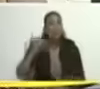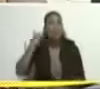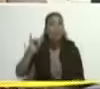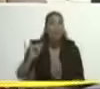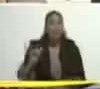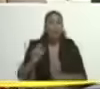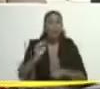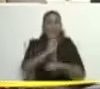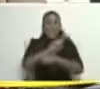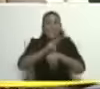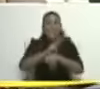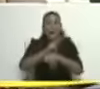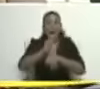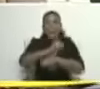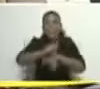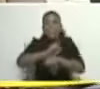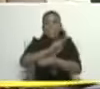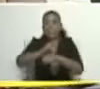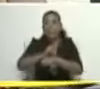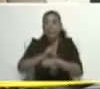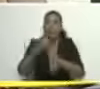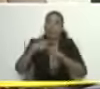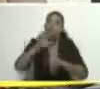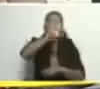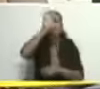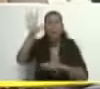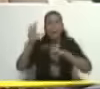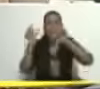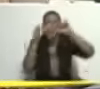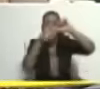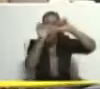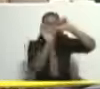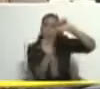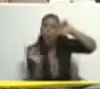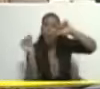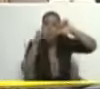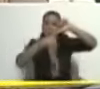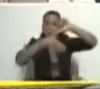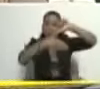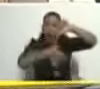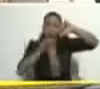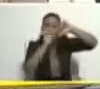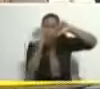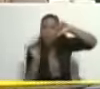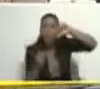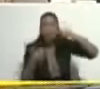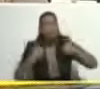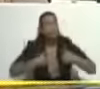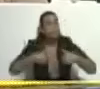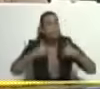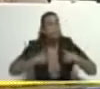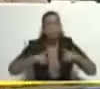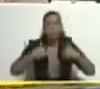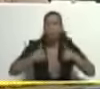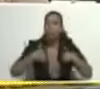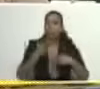San Vicente y las Granadinas y otros países caribeños han sufrido